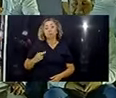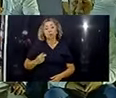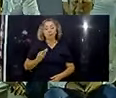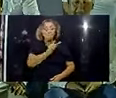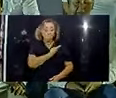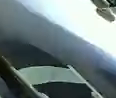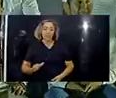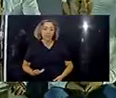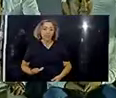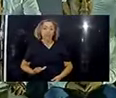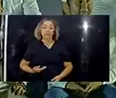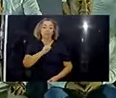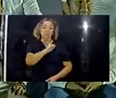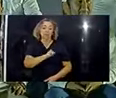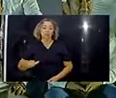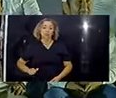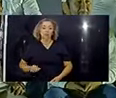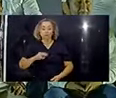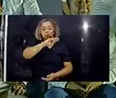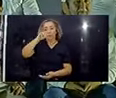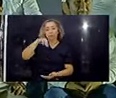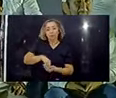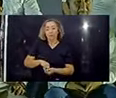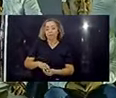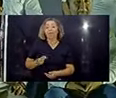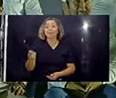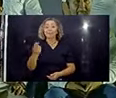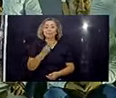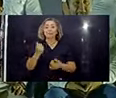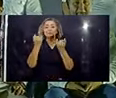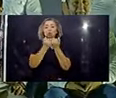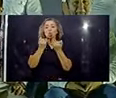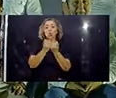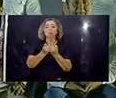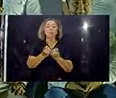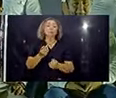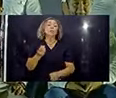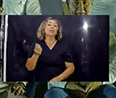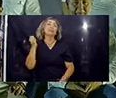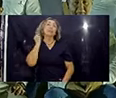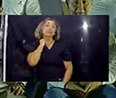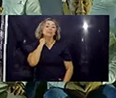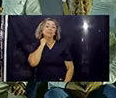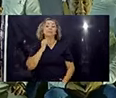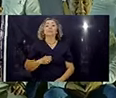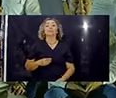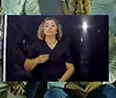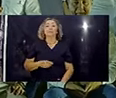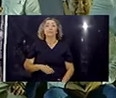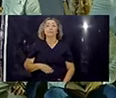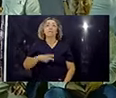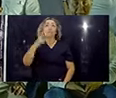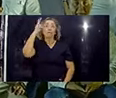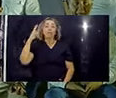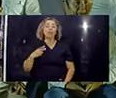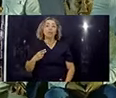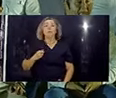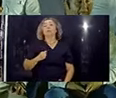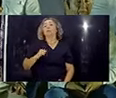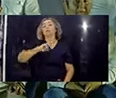presidencia municipal de Mérida y necesitamos a nuestros candidatos a senadores a Verónica Jorge